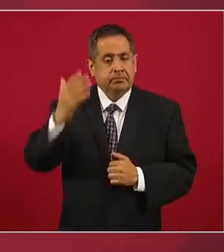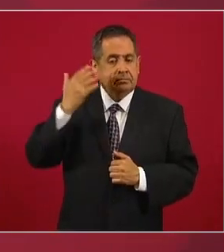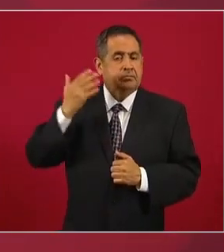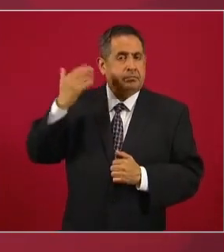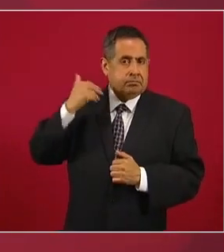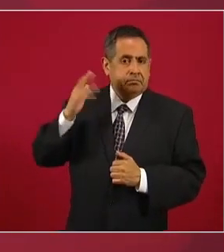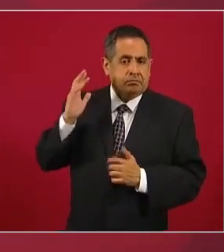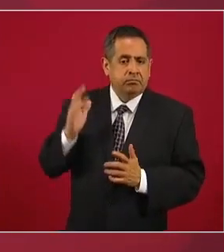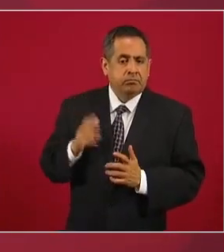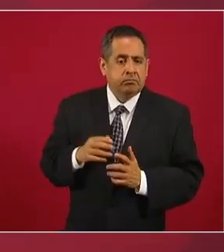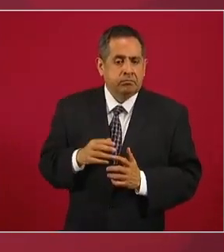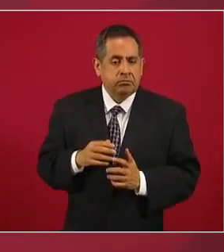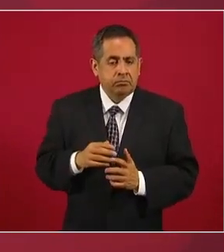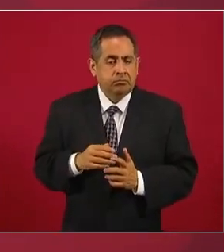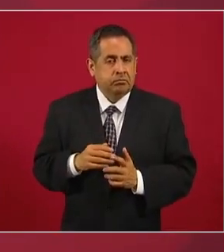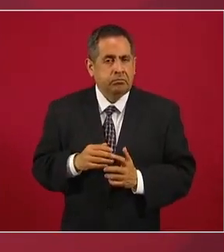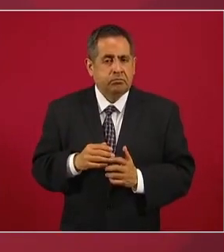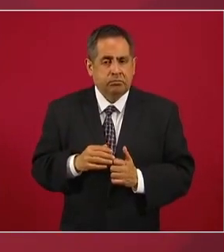practicar